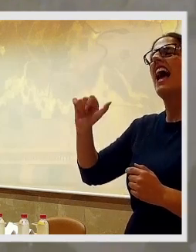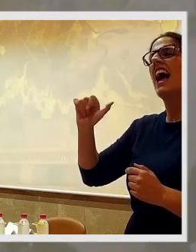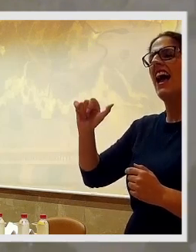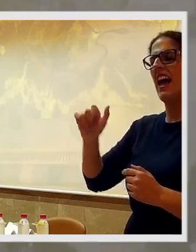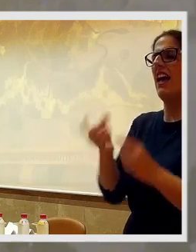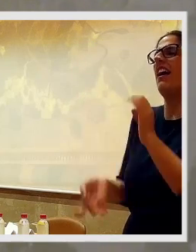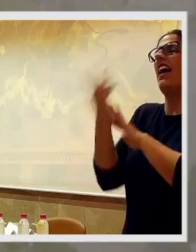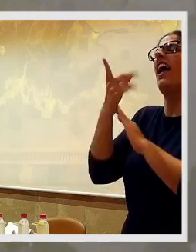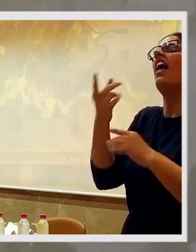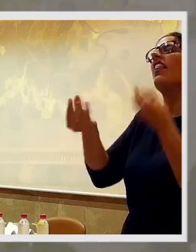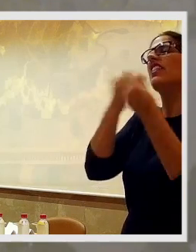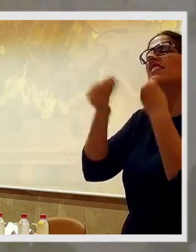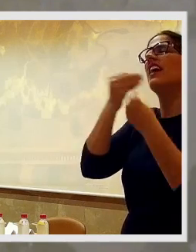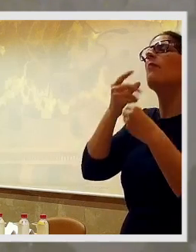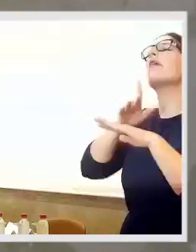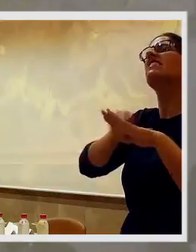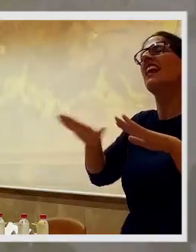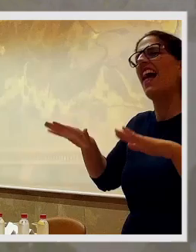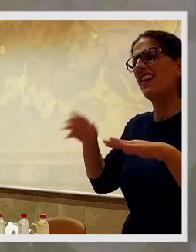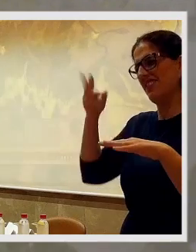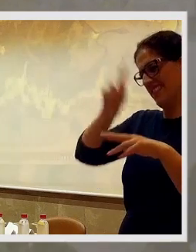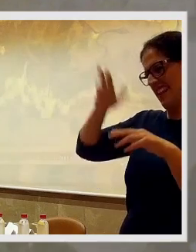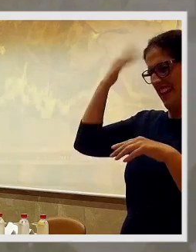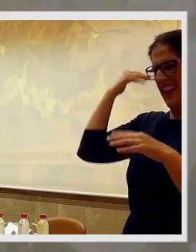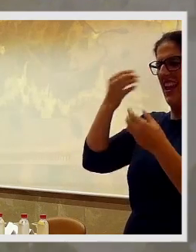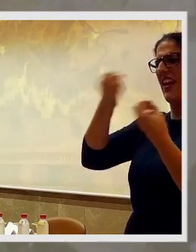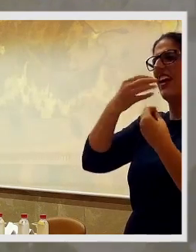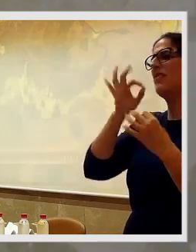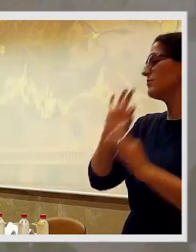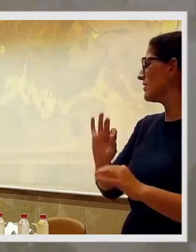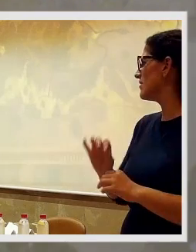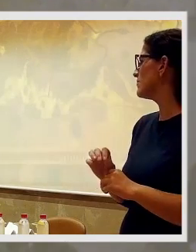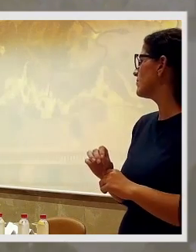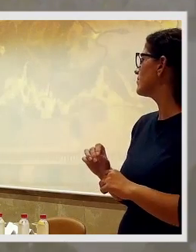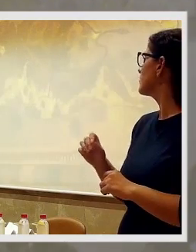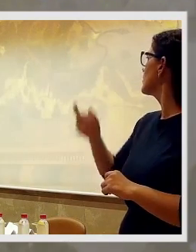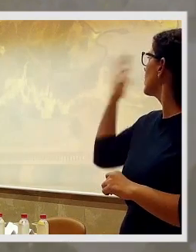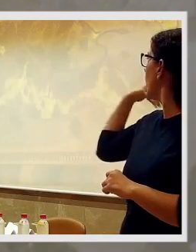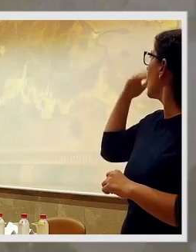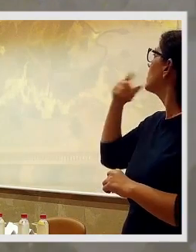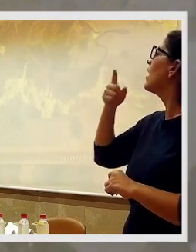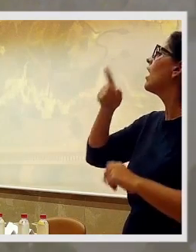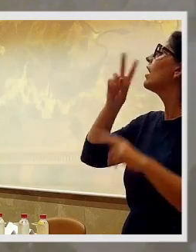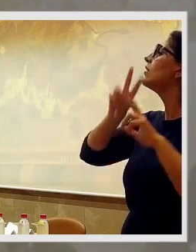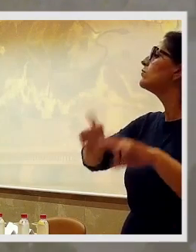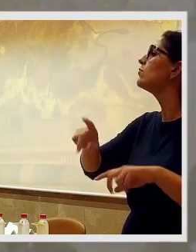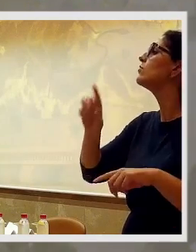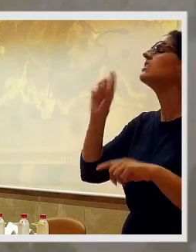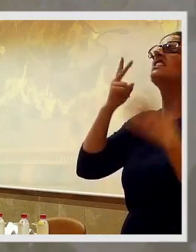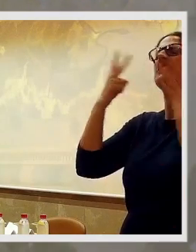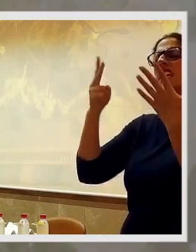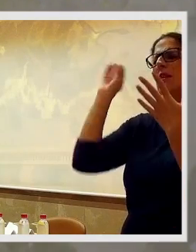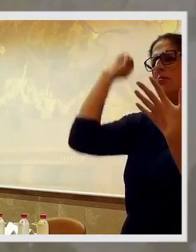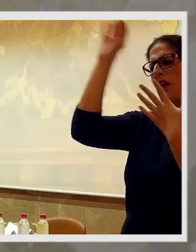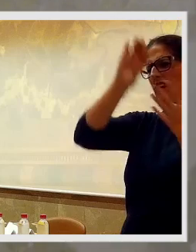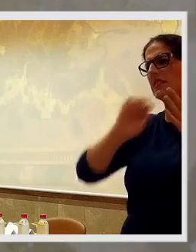mediterránea. Su dieta, el estudio de su dieta en los años 50 por el doctor Ansel Keys, dio pie al estudio de los 7 países, al